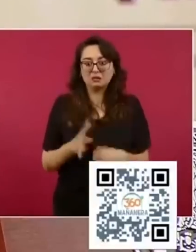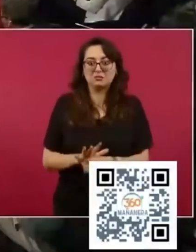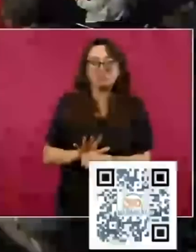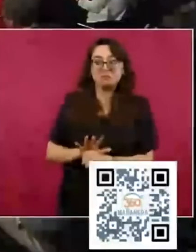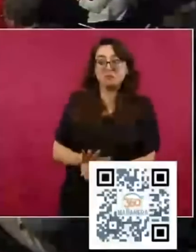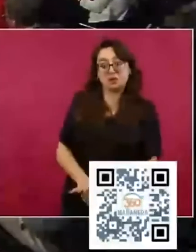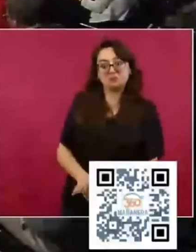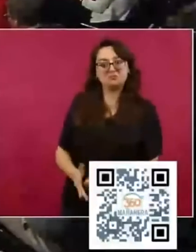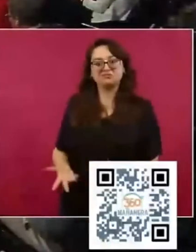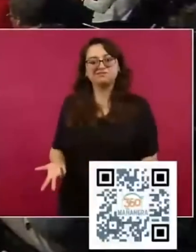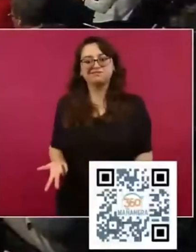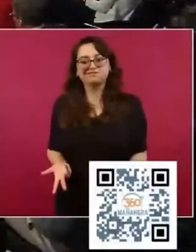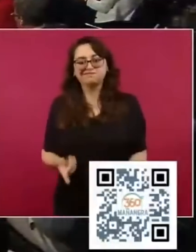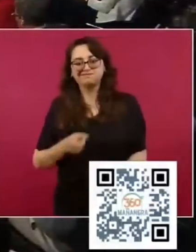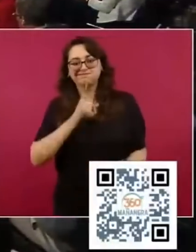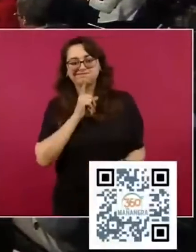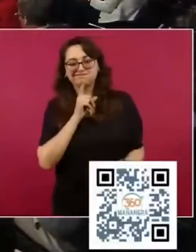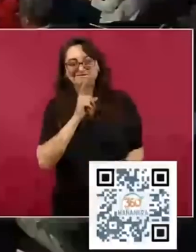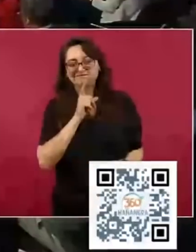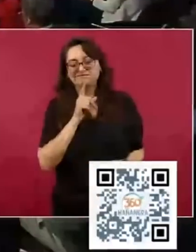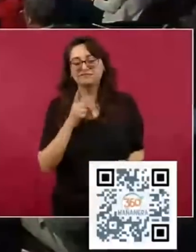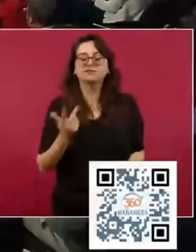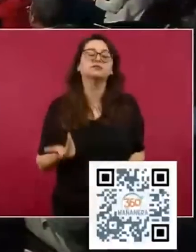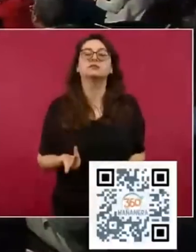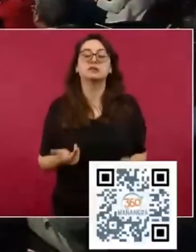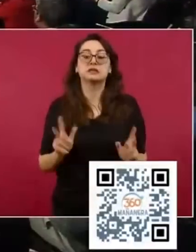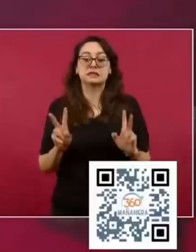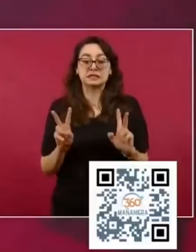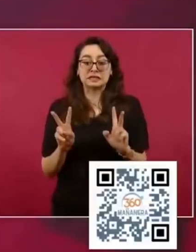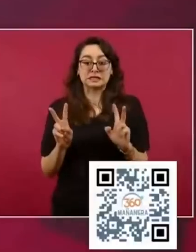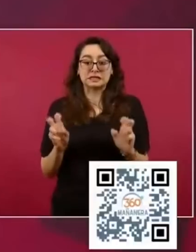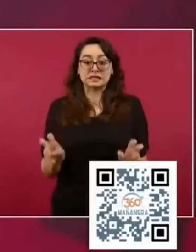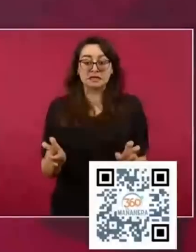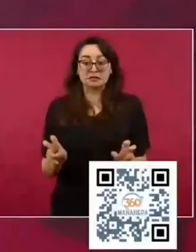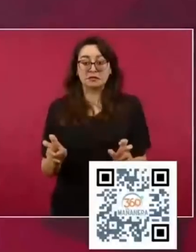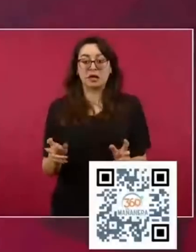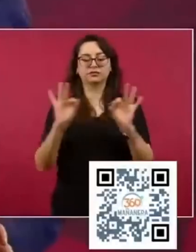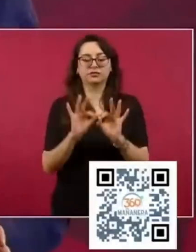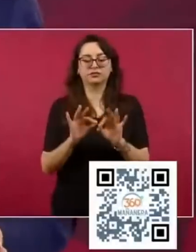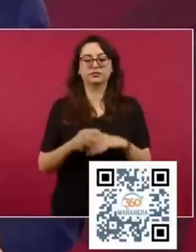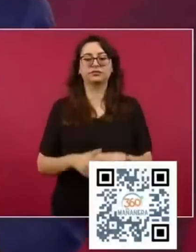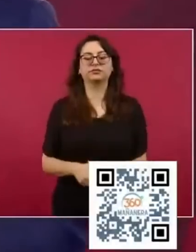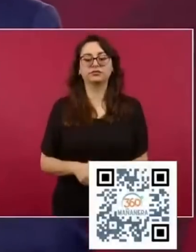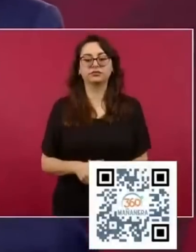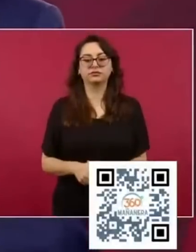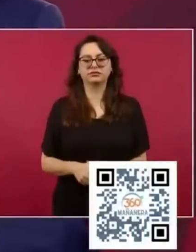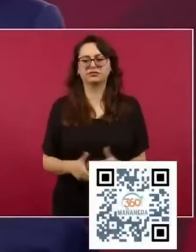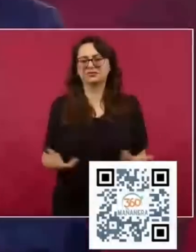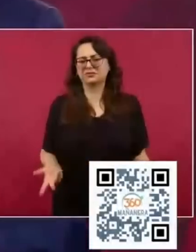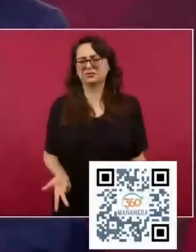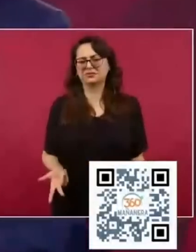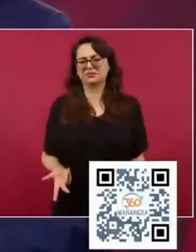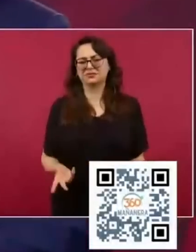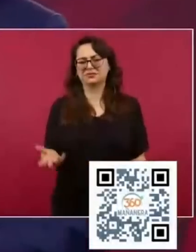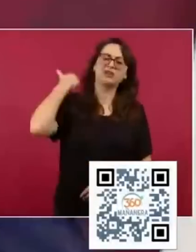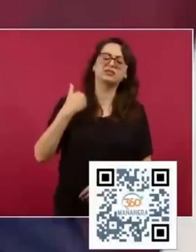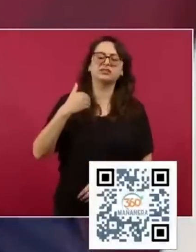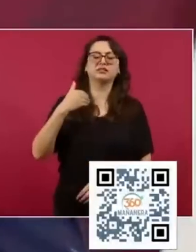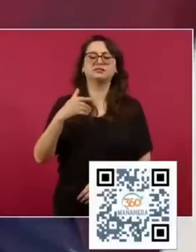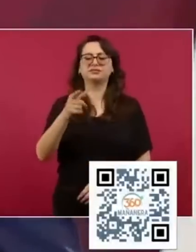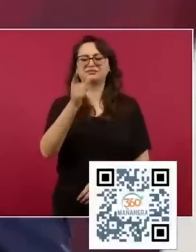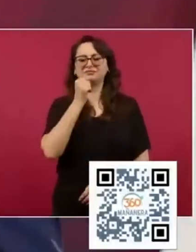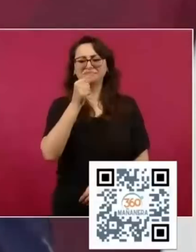aplicar la máxima de El plata o plomo cuándo la policía federal